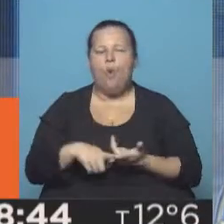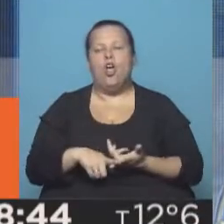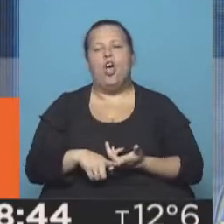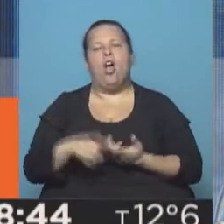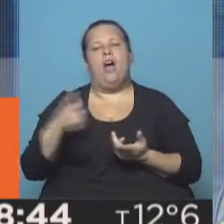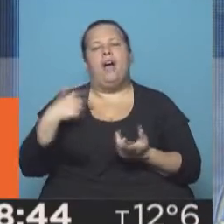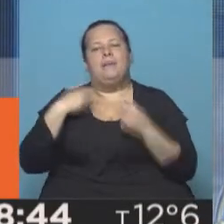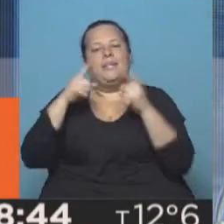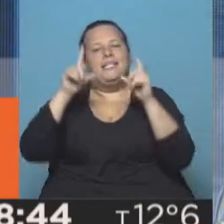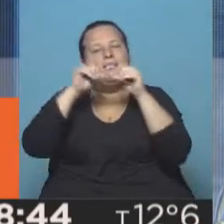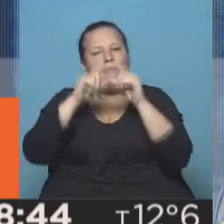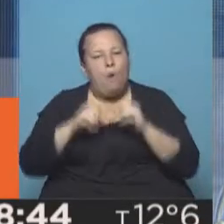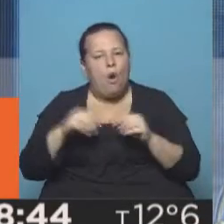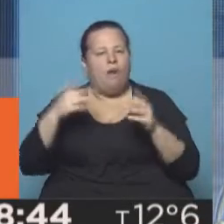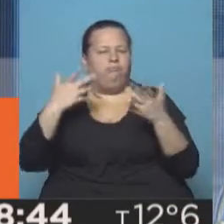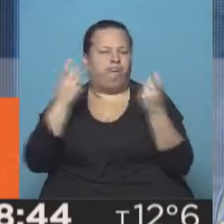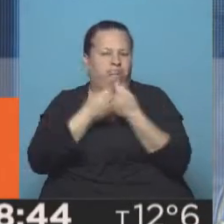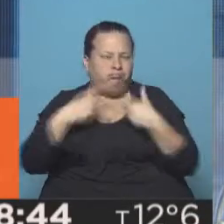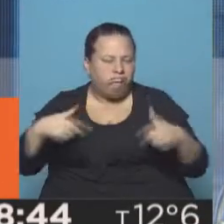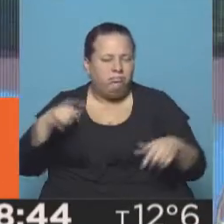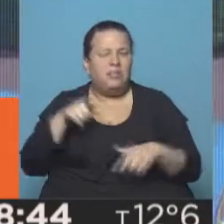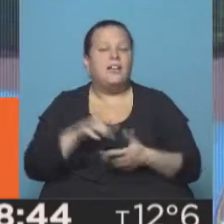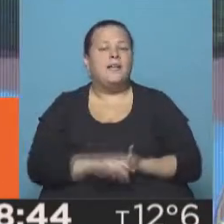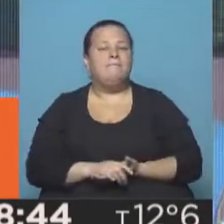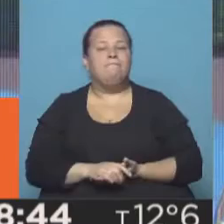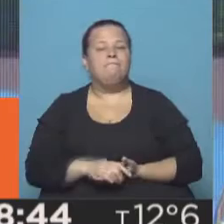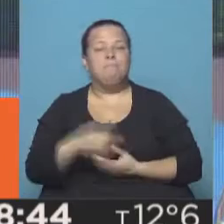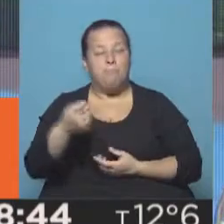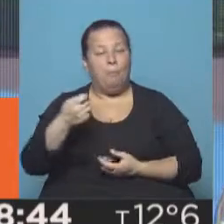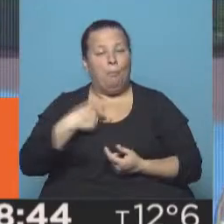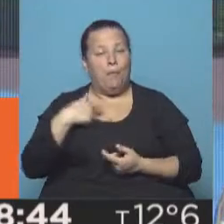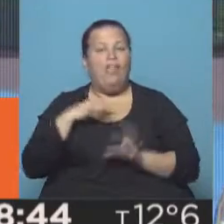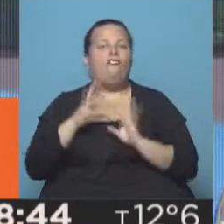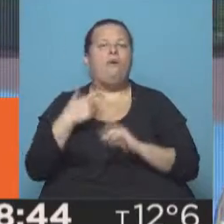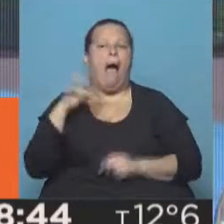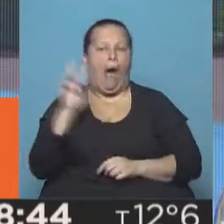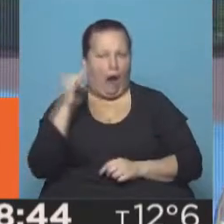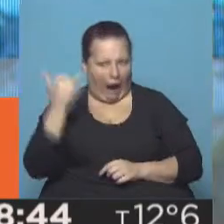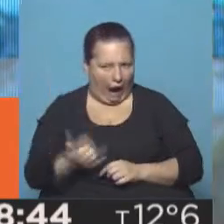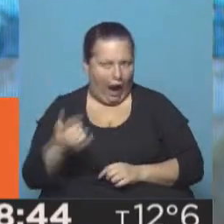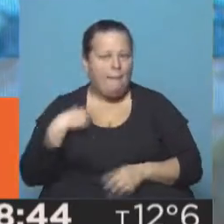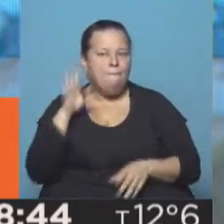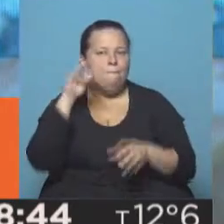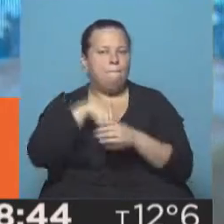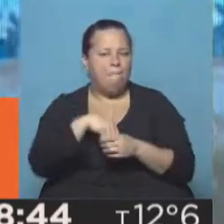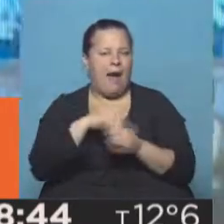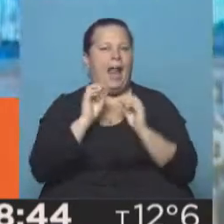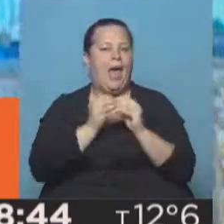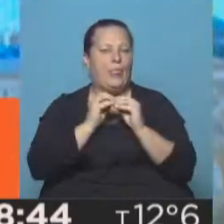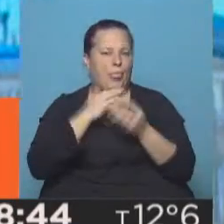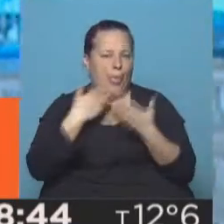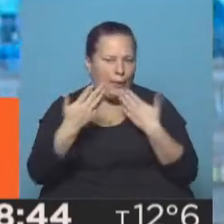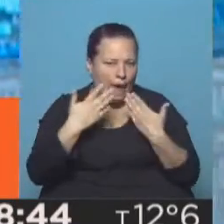mis artículos que llenan baúles, que eso me autorizaba a participar en el debate